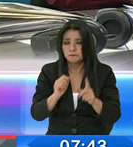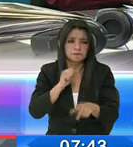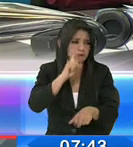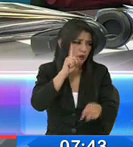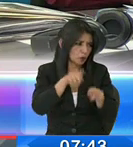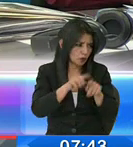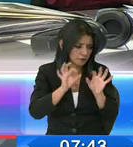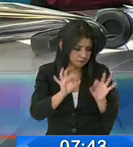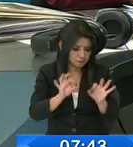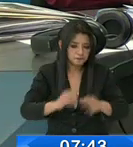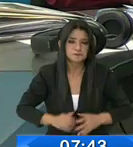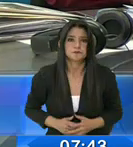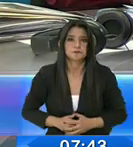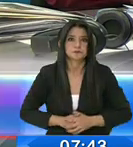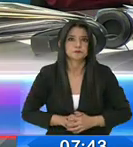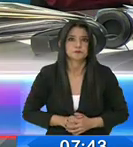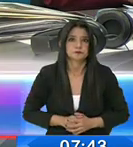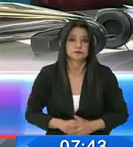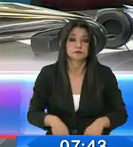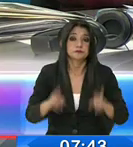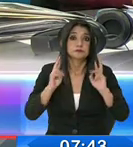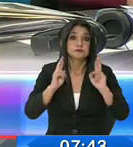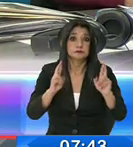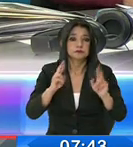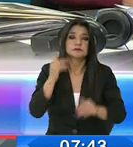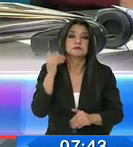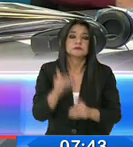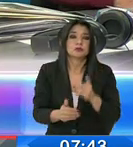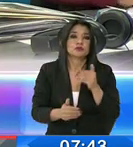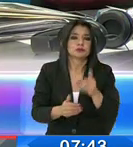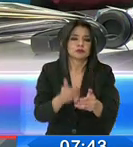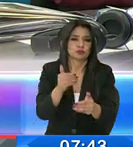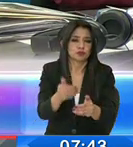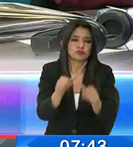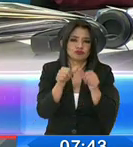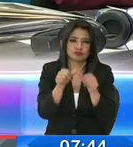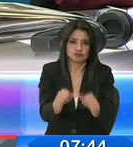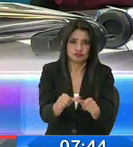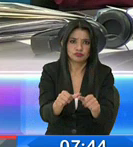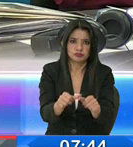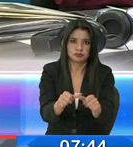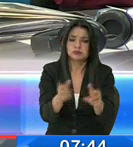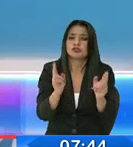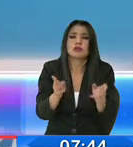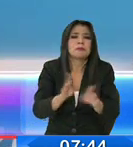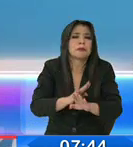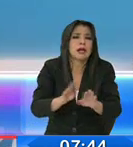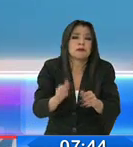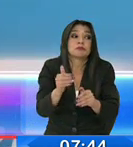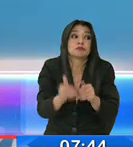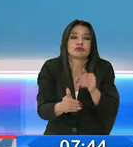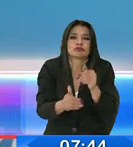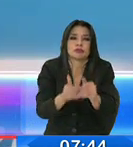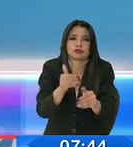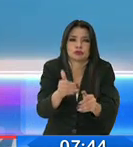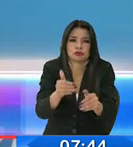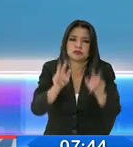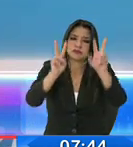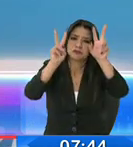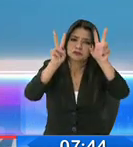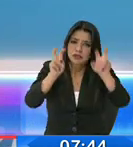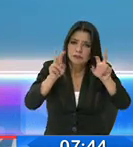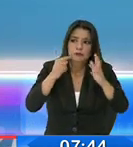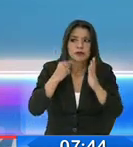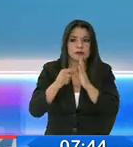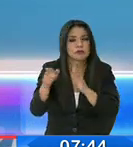de acuerdo con ustedes ojalá este proceso se lleve dentro de los cánones normales que en el marco de una